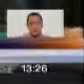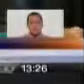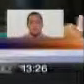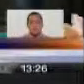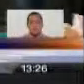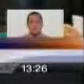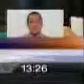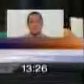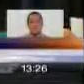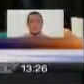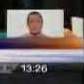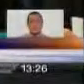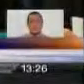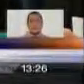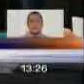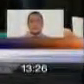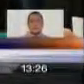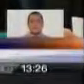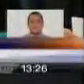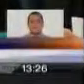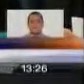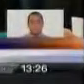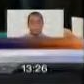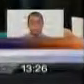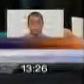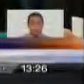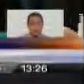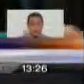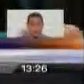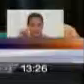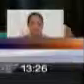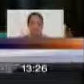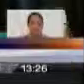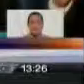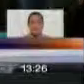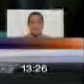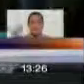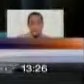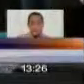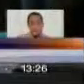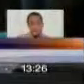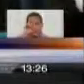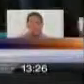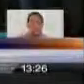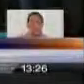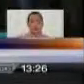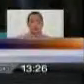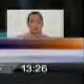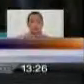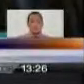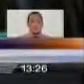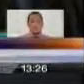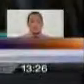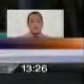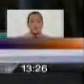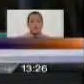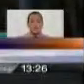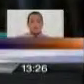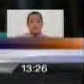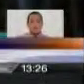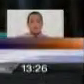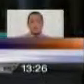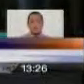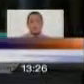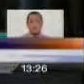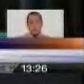de la ciudadanía en general. Ustedes recordarán que vino al Perú el médico forense español